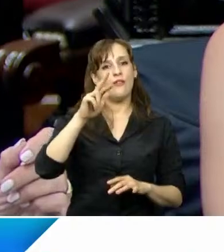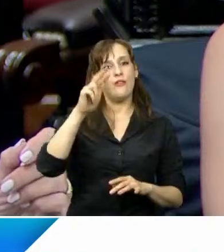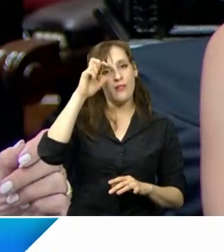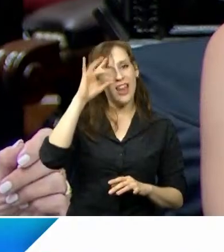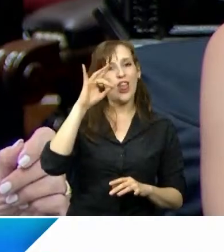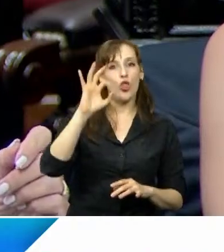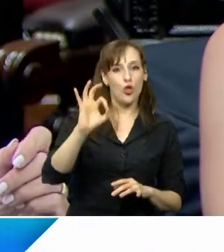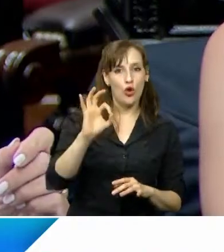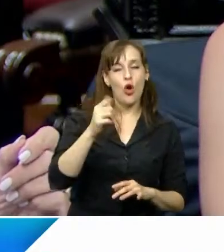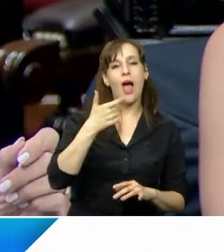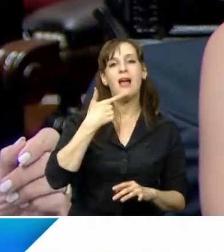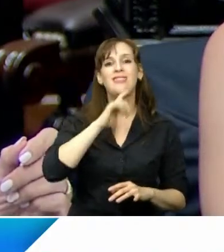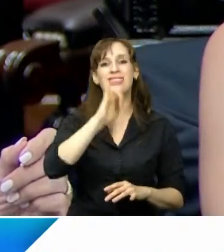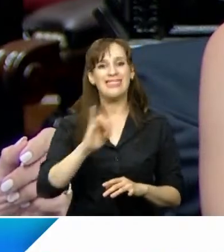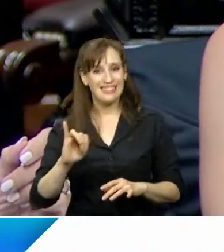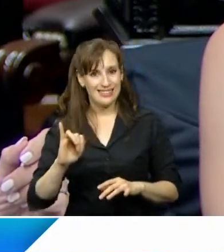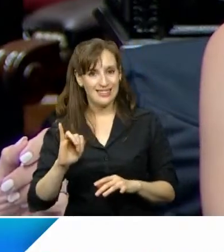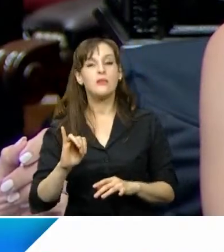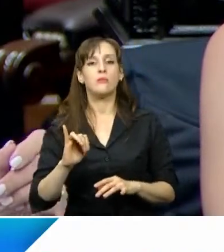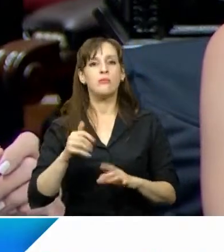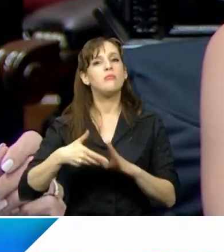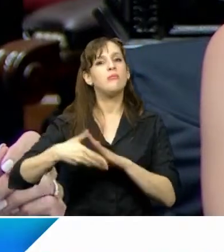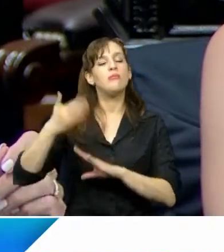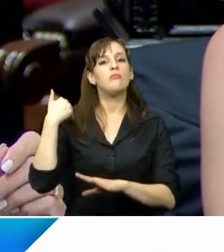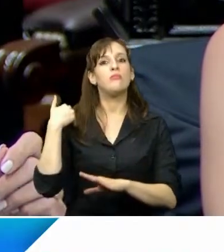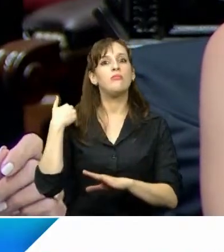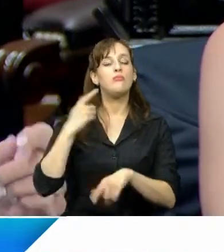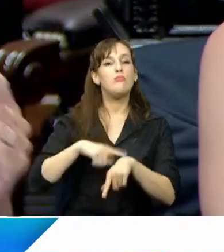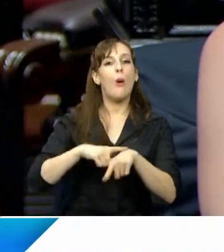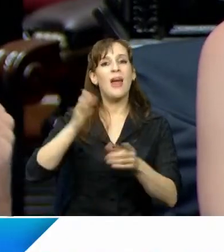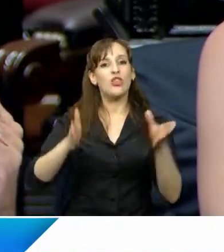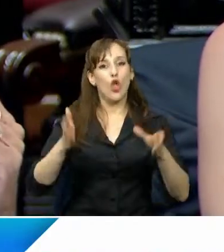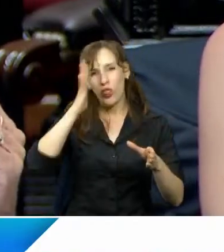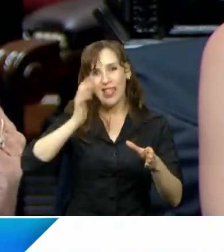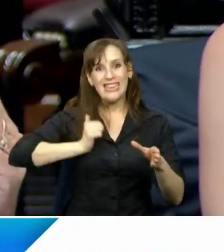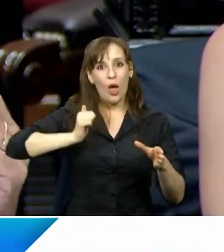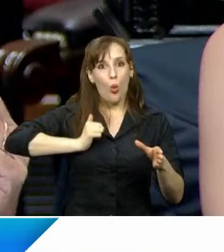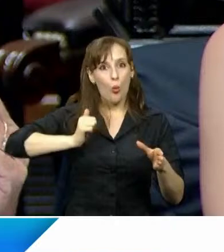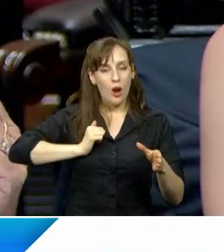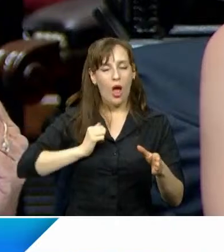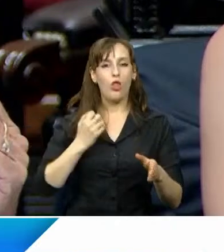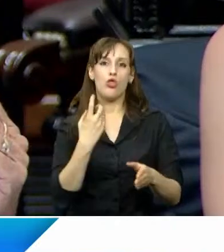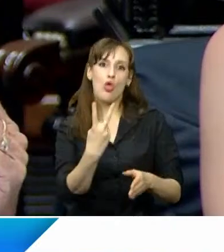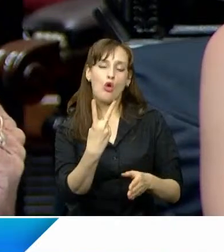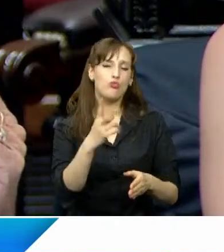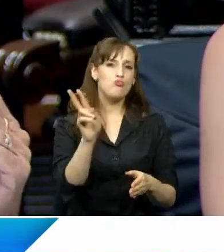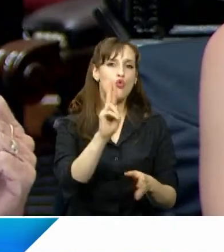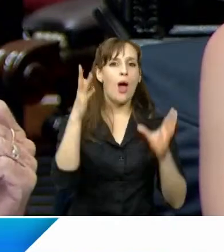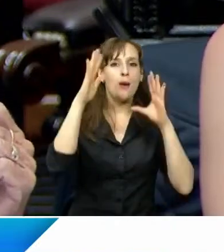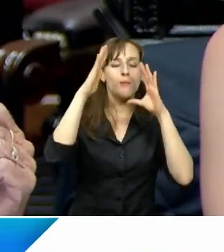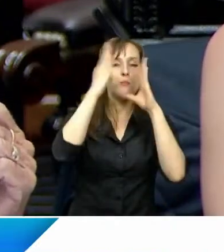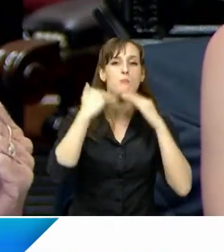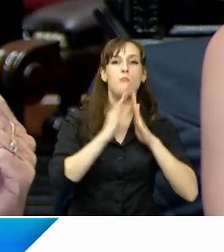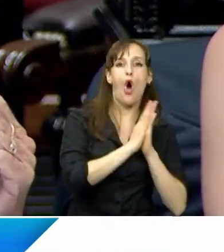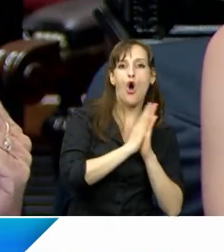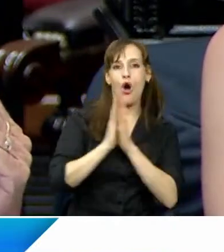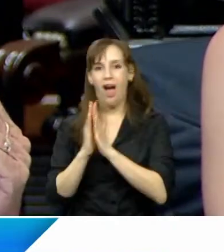monjas francesas ocurridos en la última dictadura. Durante 20 años, la